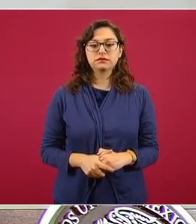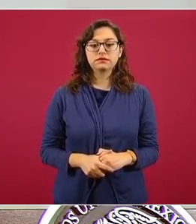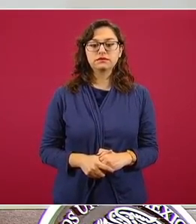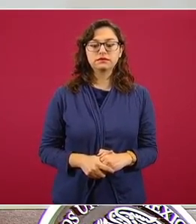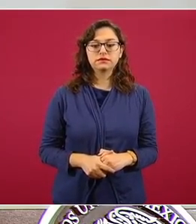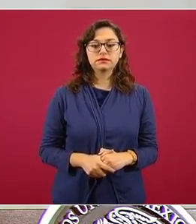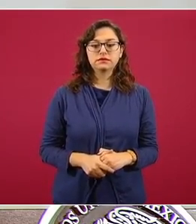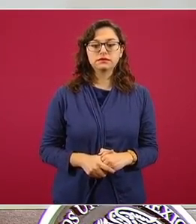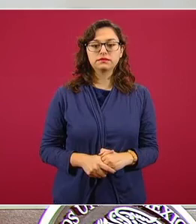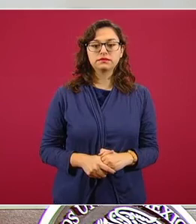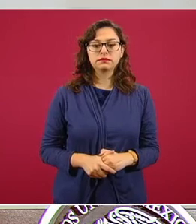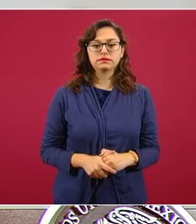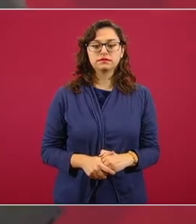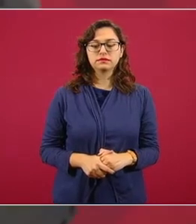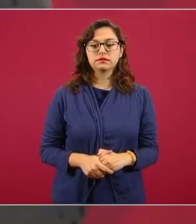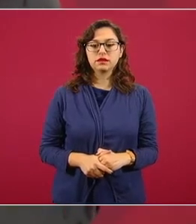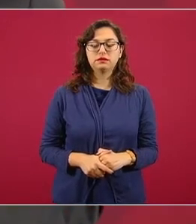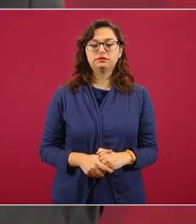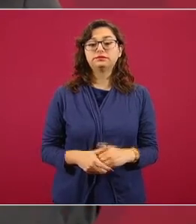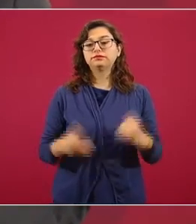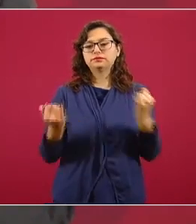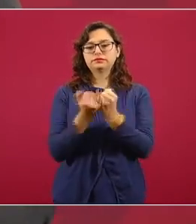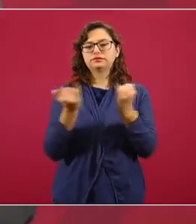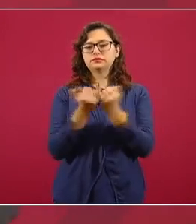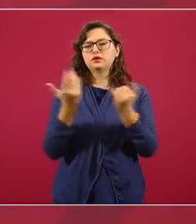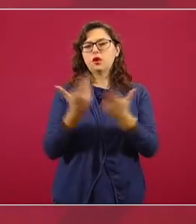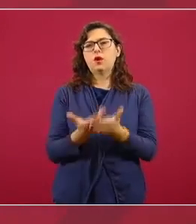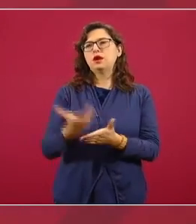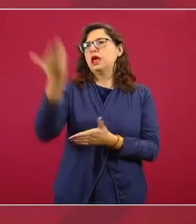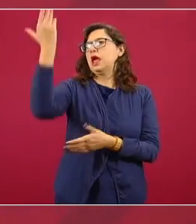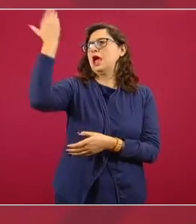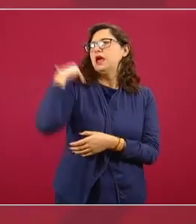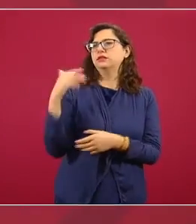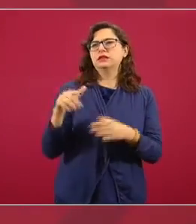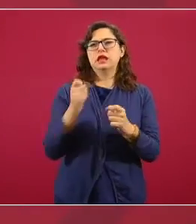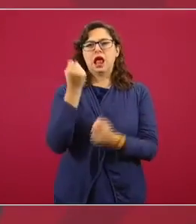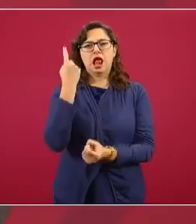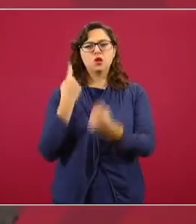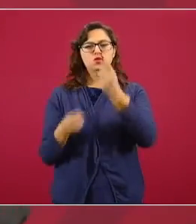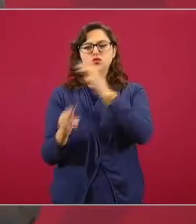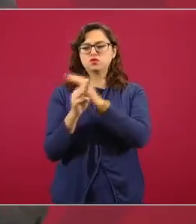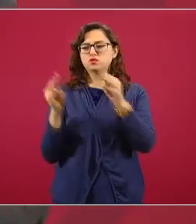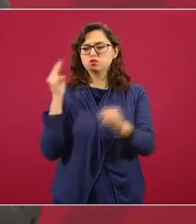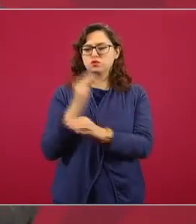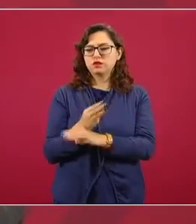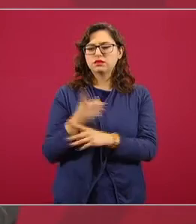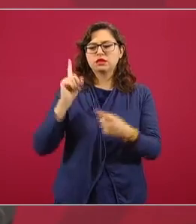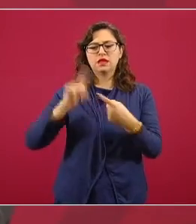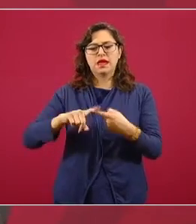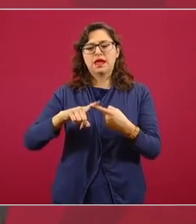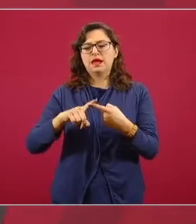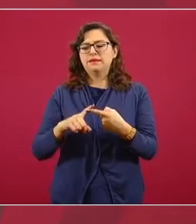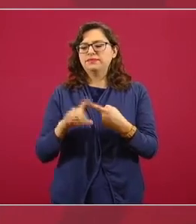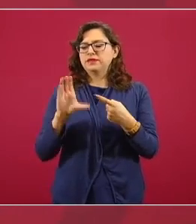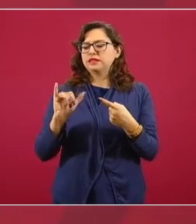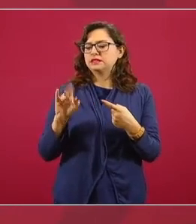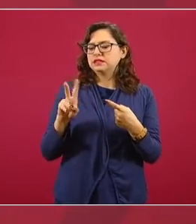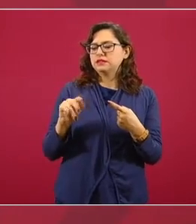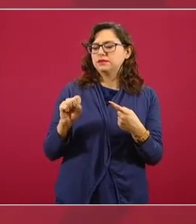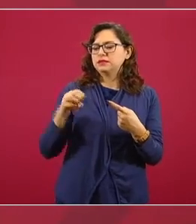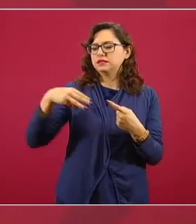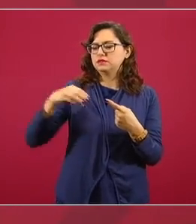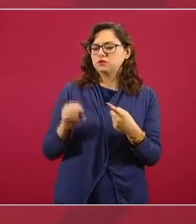materias que habían desaparecido como el civismo, la ética, todo lo que hicieron a un